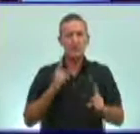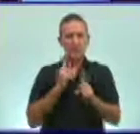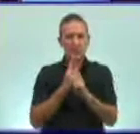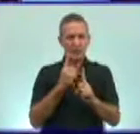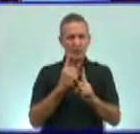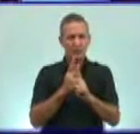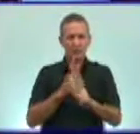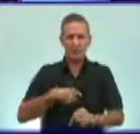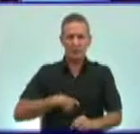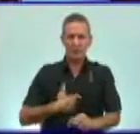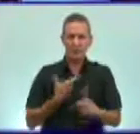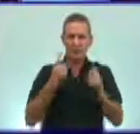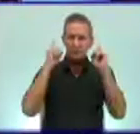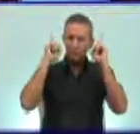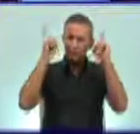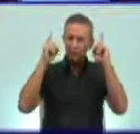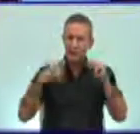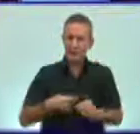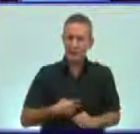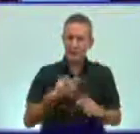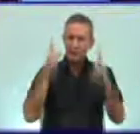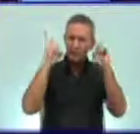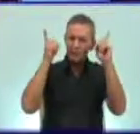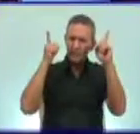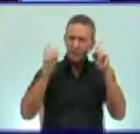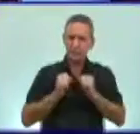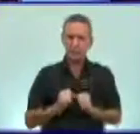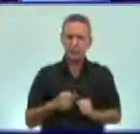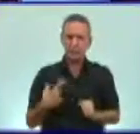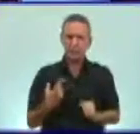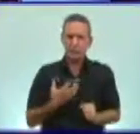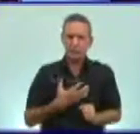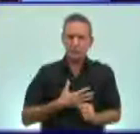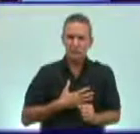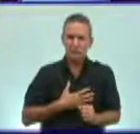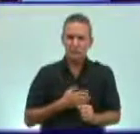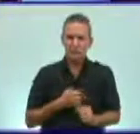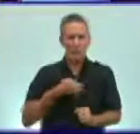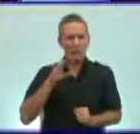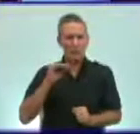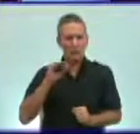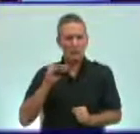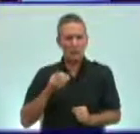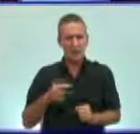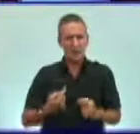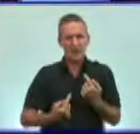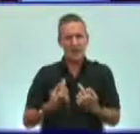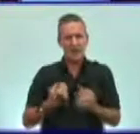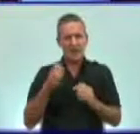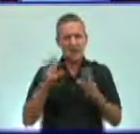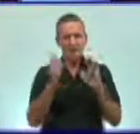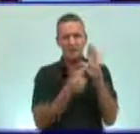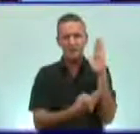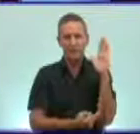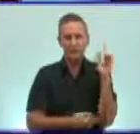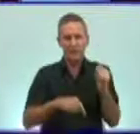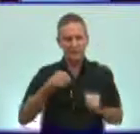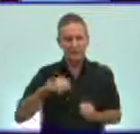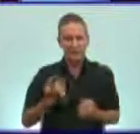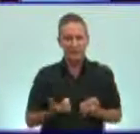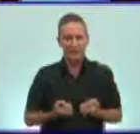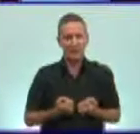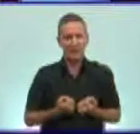cultura política. Y de la cultura política queremos nosotros comentarles algunos elementos que hoy tenemos a